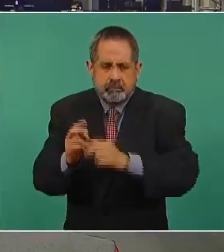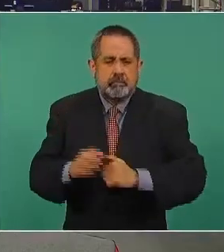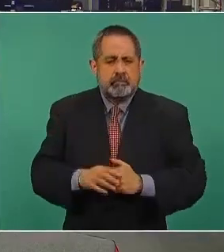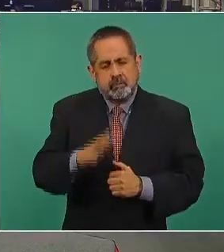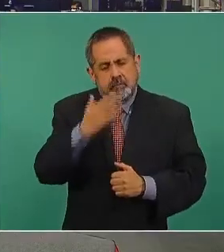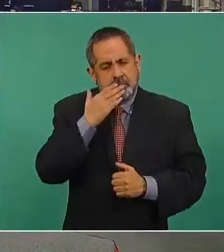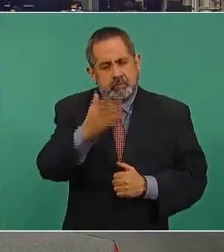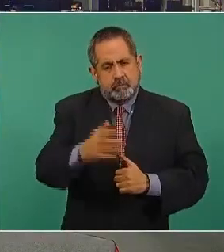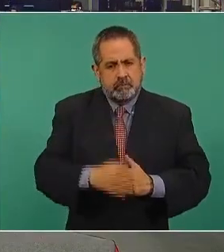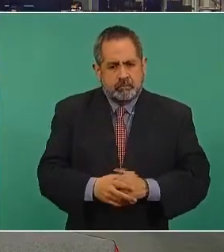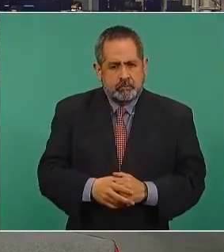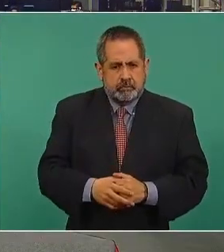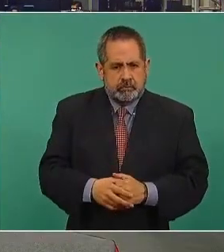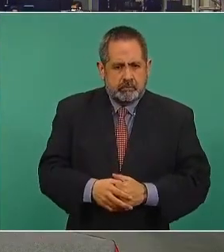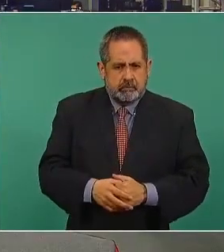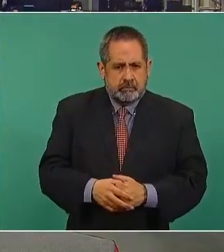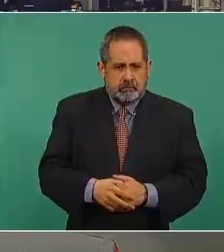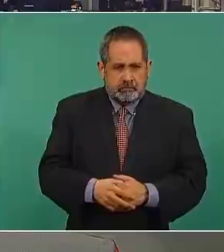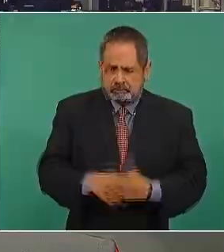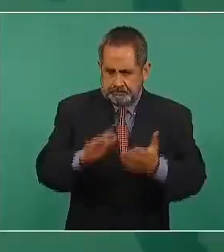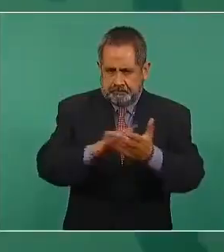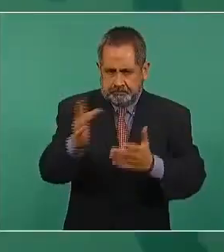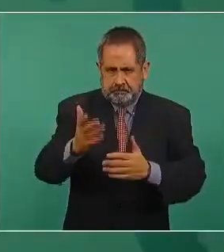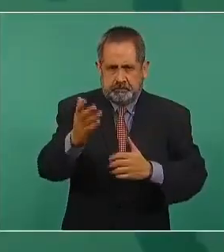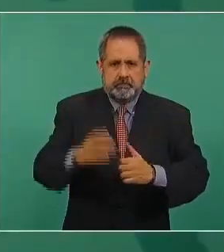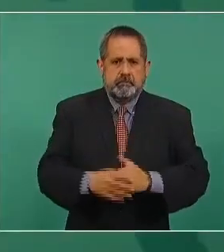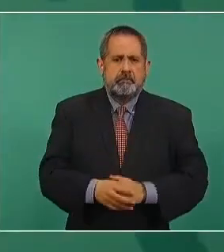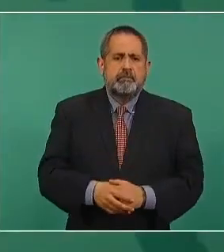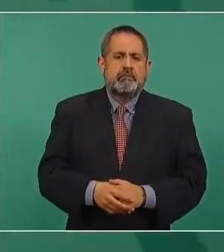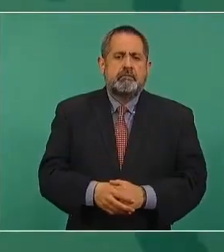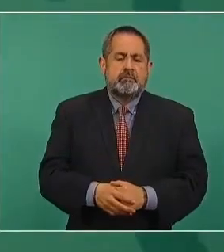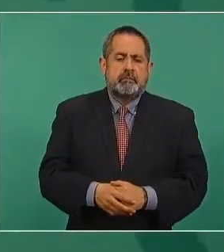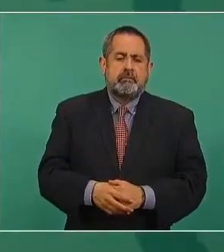bien. Es eso, presidente. Gracias.